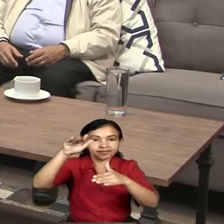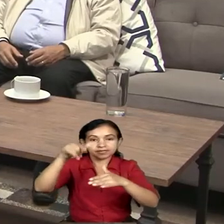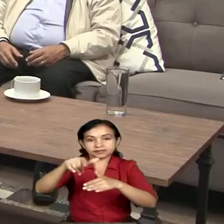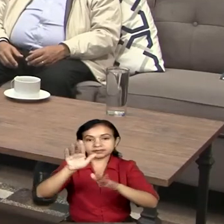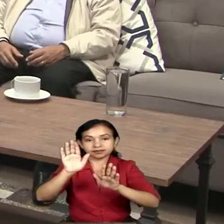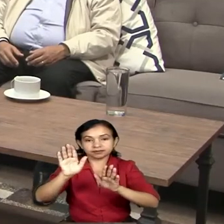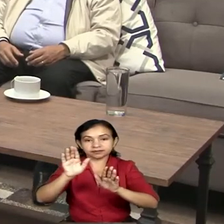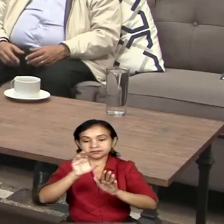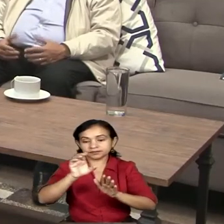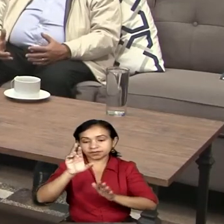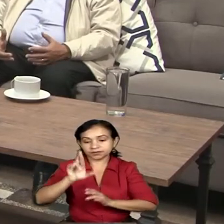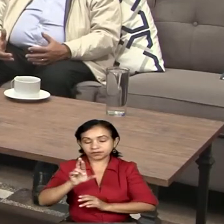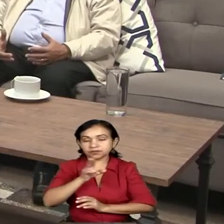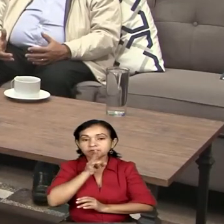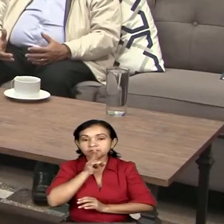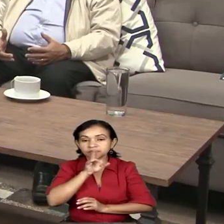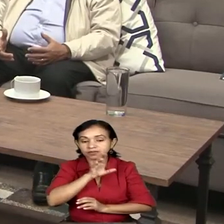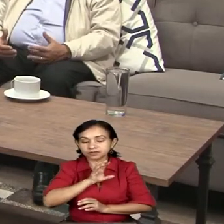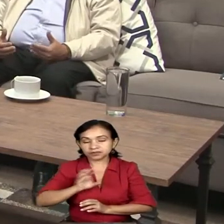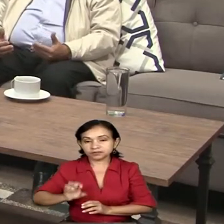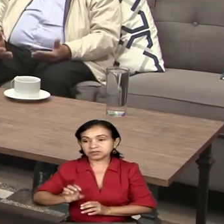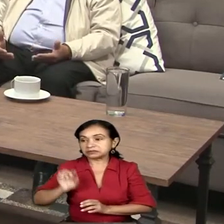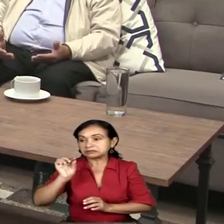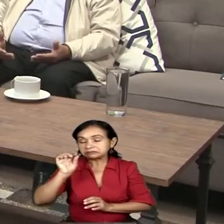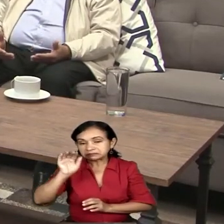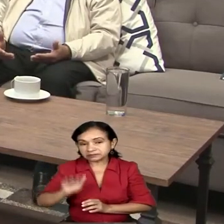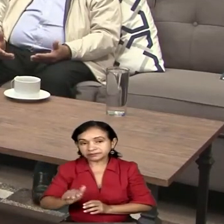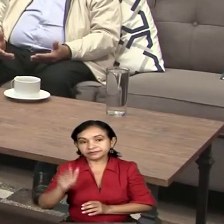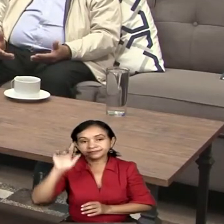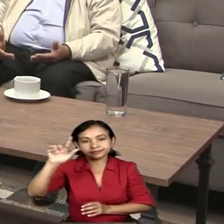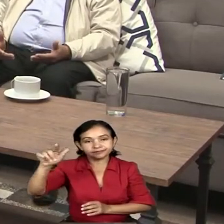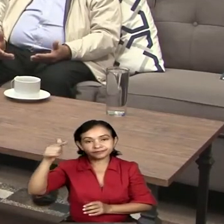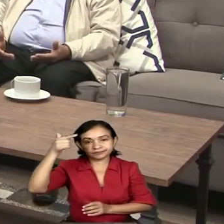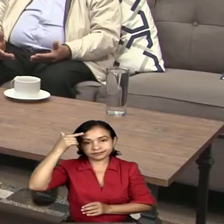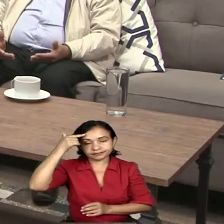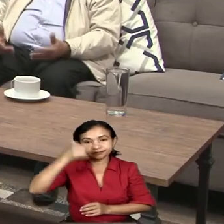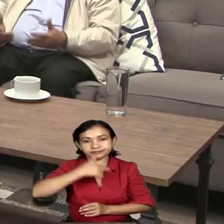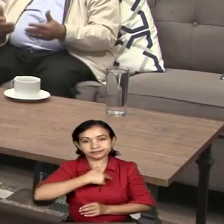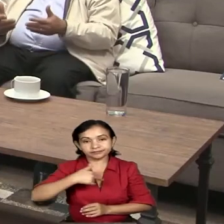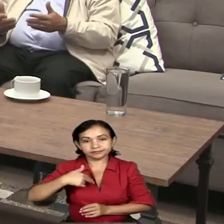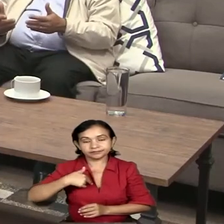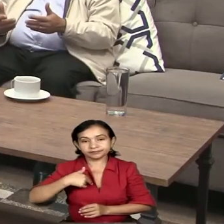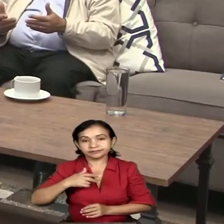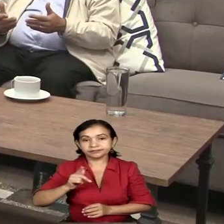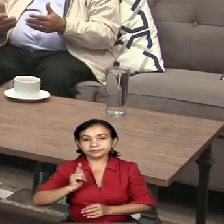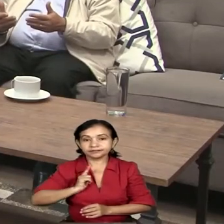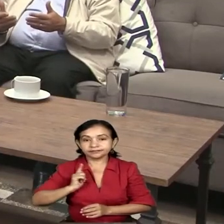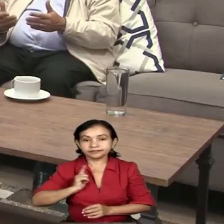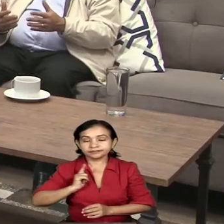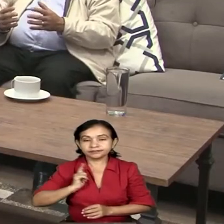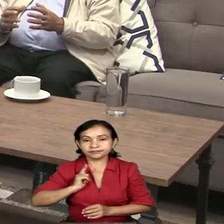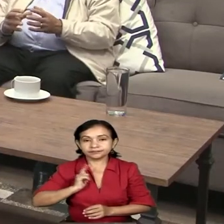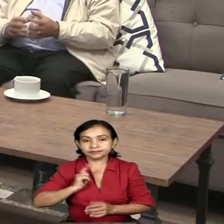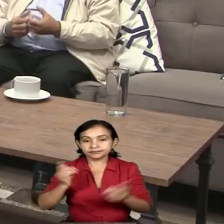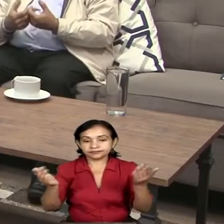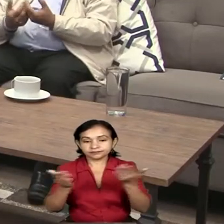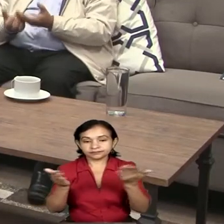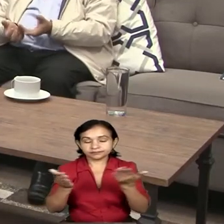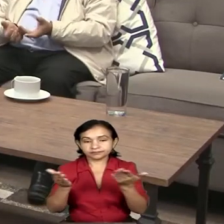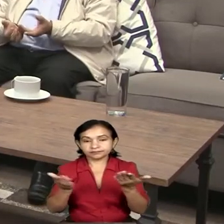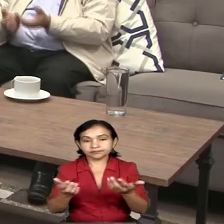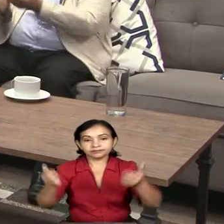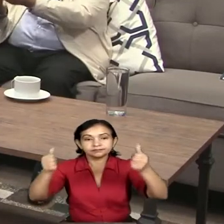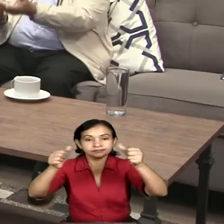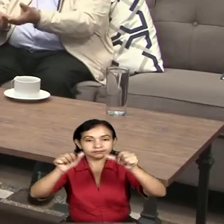Es precisamente por acciones del gobierno que se llevaban como una